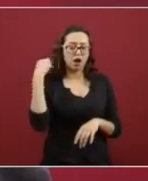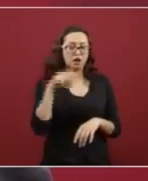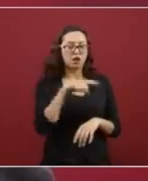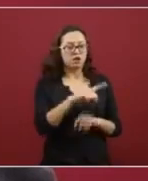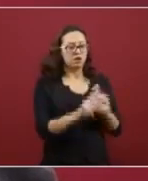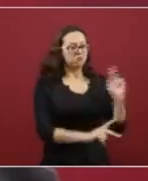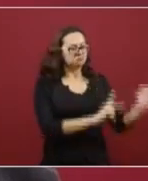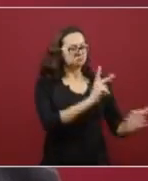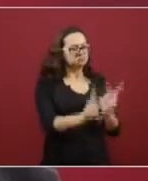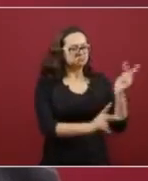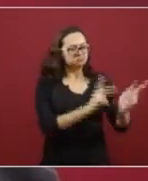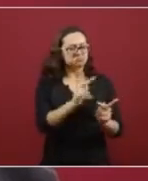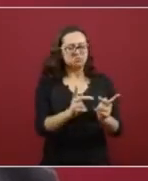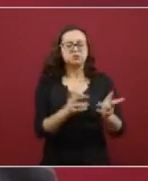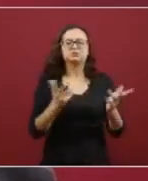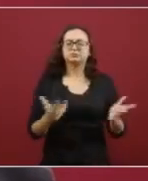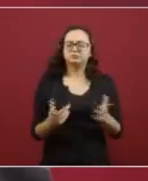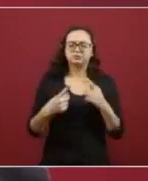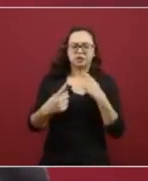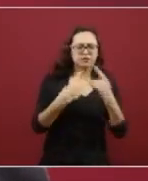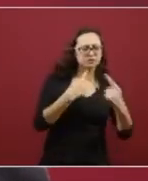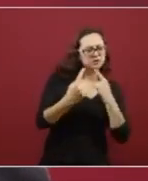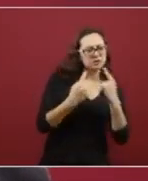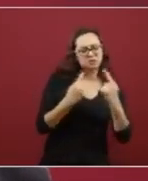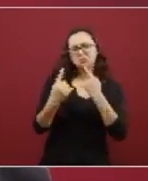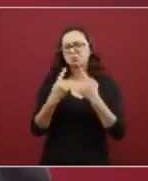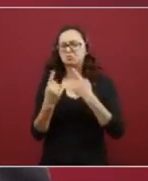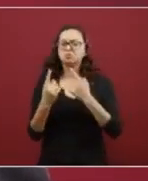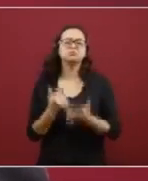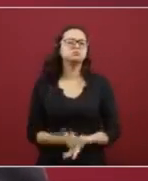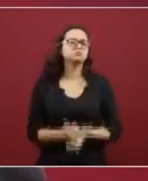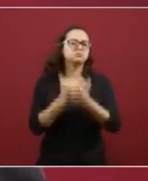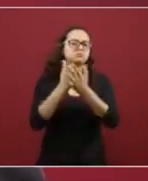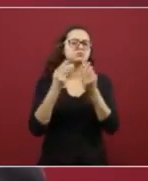Ayudó mucho este diálogo porque se aclararon cosas,